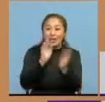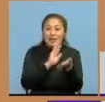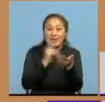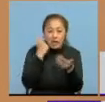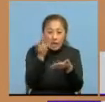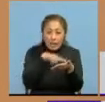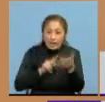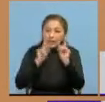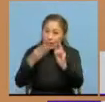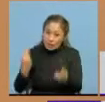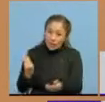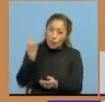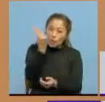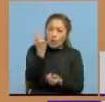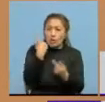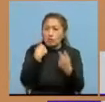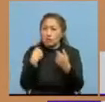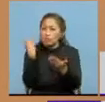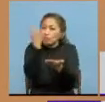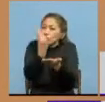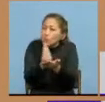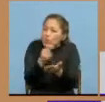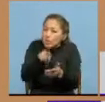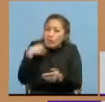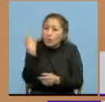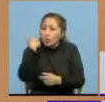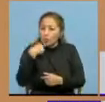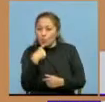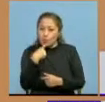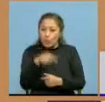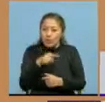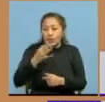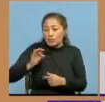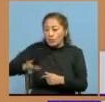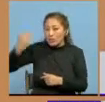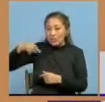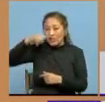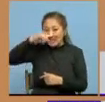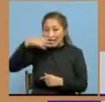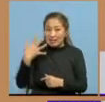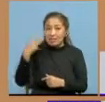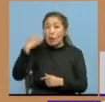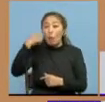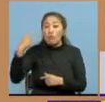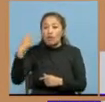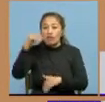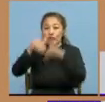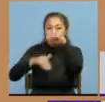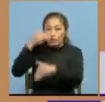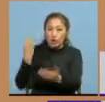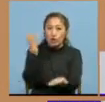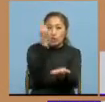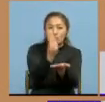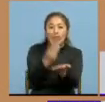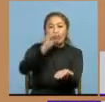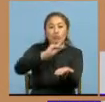una asunción irregular, lo habíamos anticipado. El año pasado, casi por 75.000 votos, encabezaba la lista de